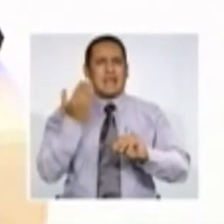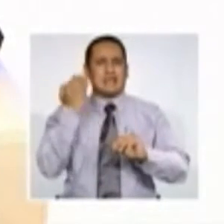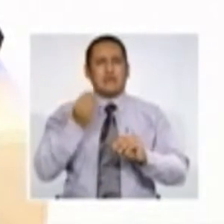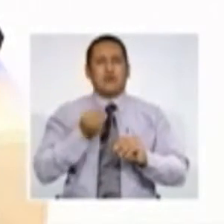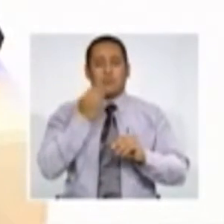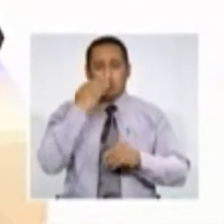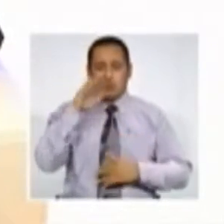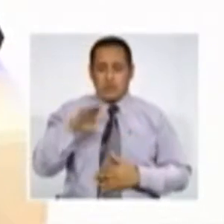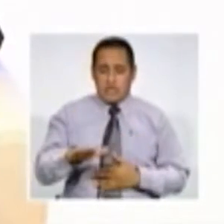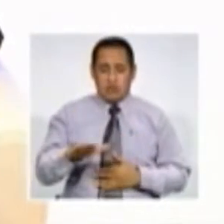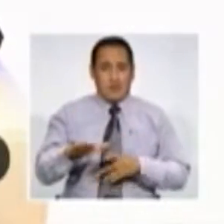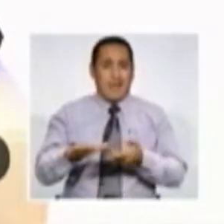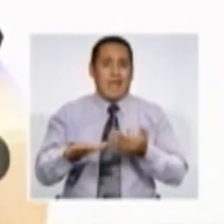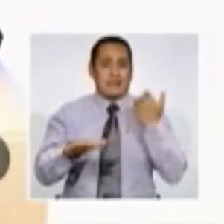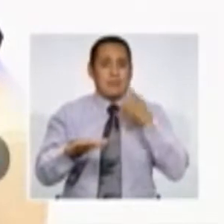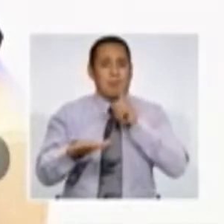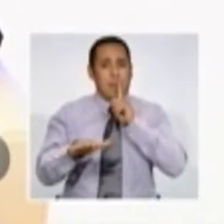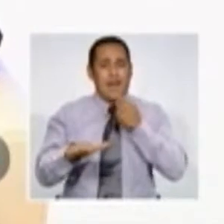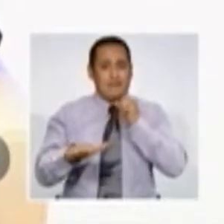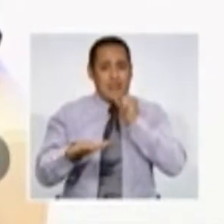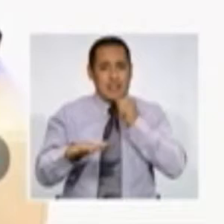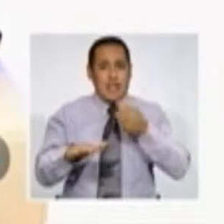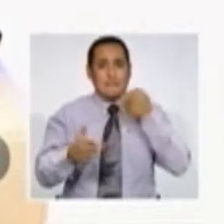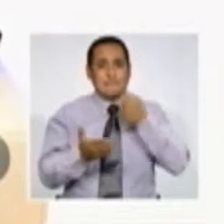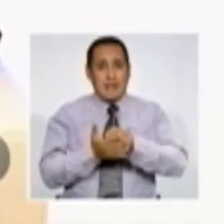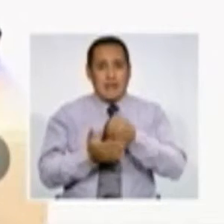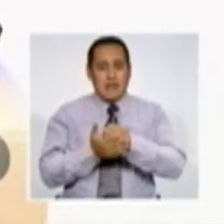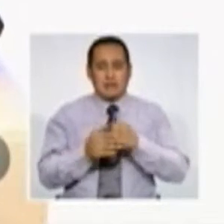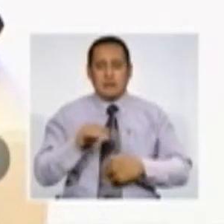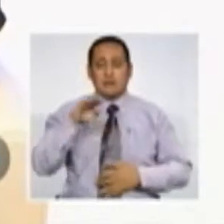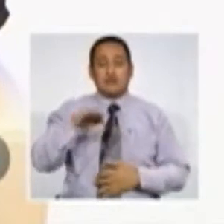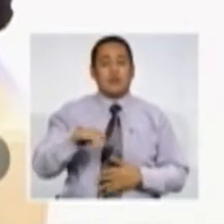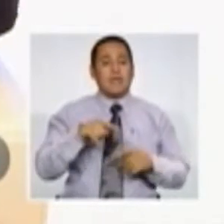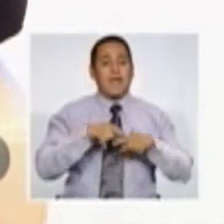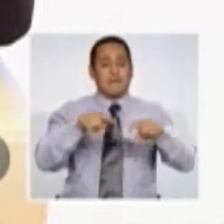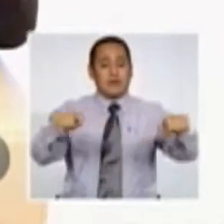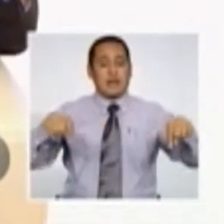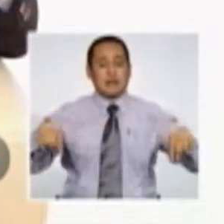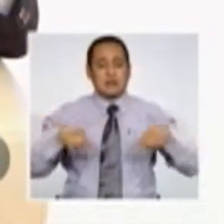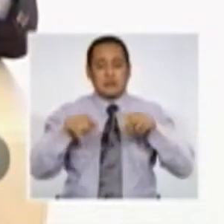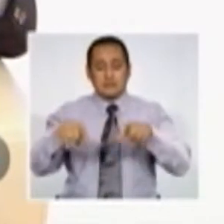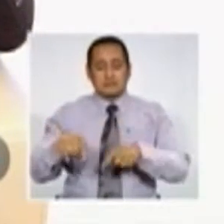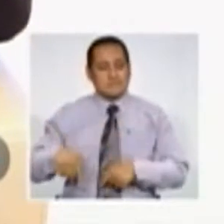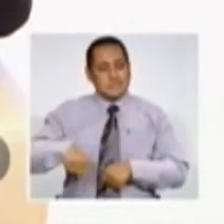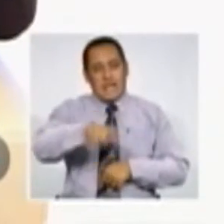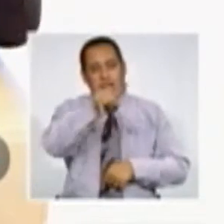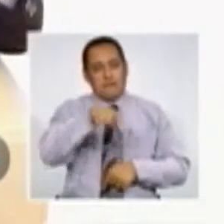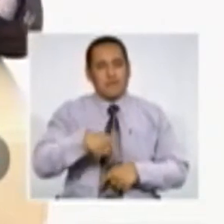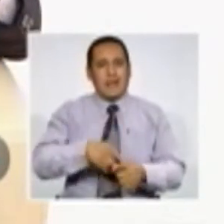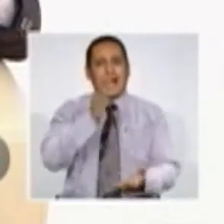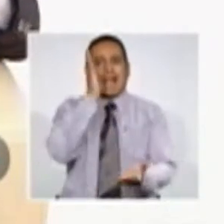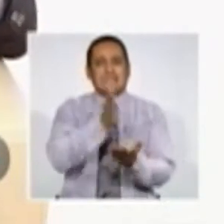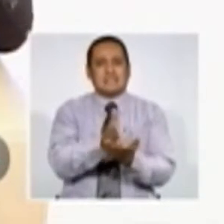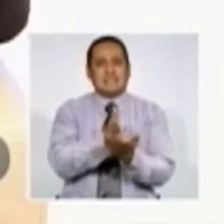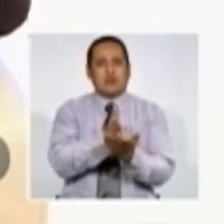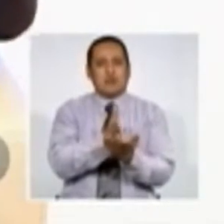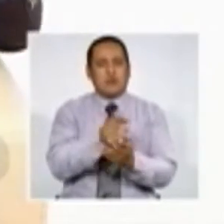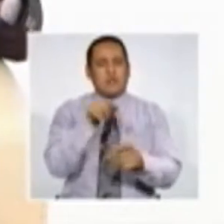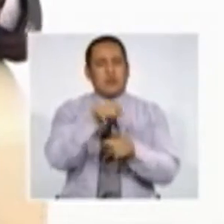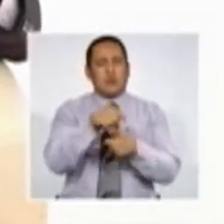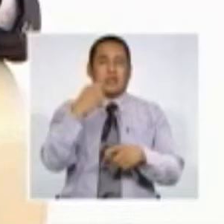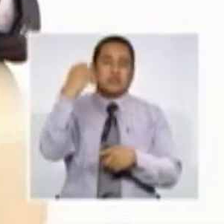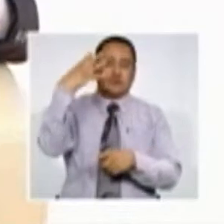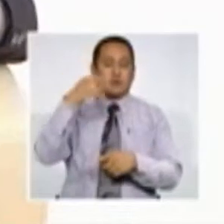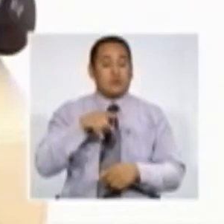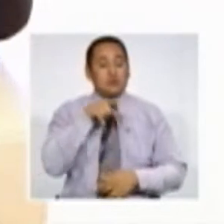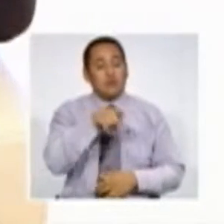esta ley? Cuando un niño no pagaba la pensión, lo sacaban al centro del patio para solearse como